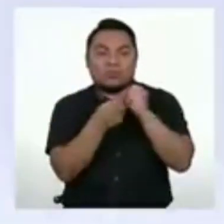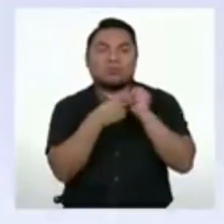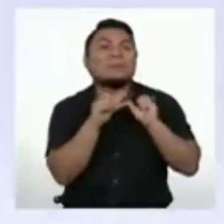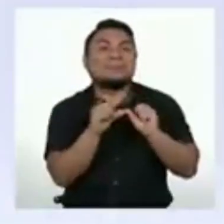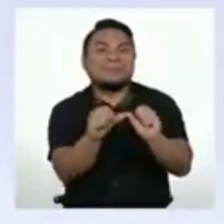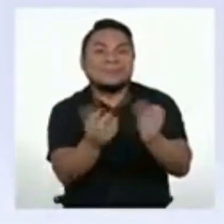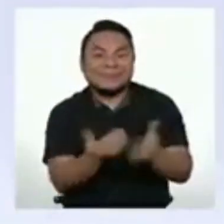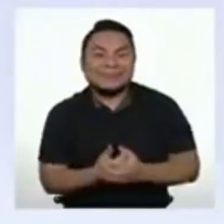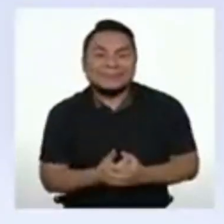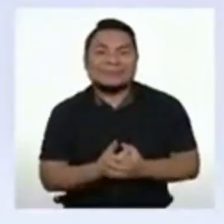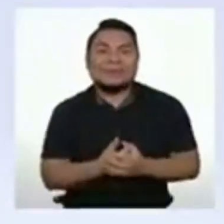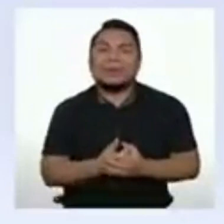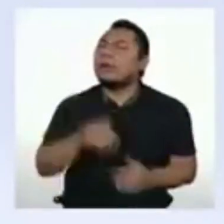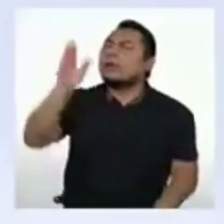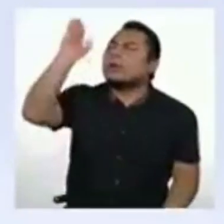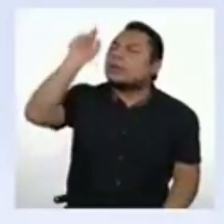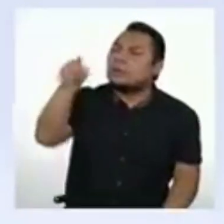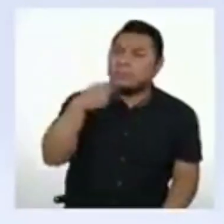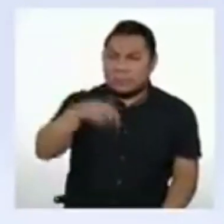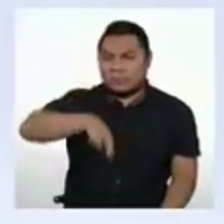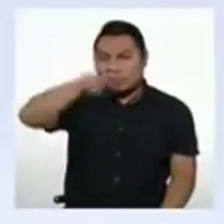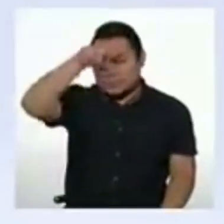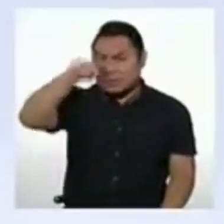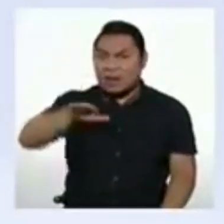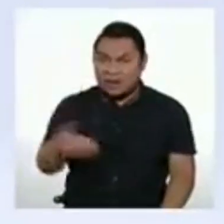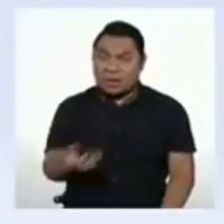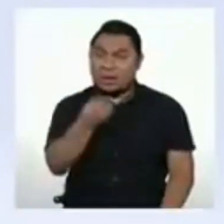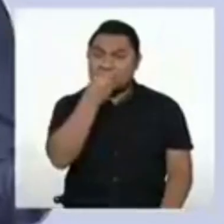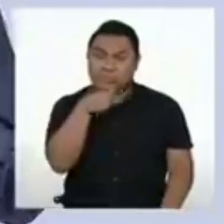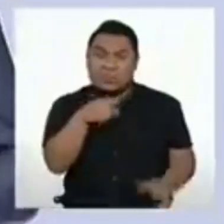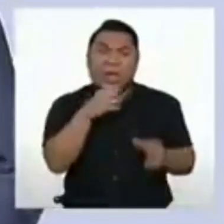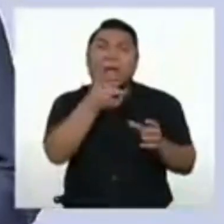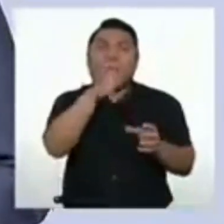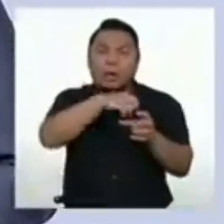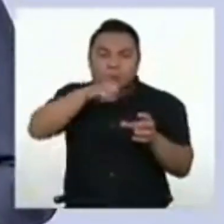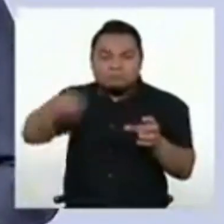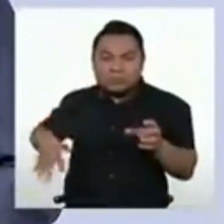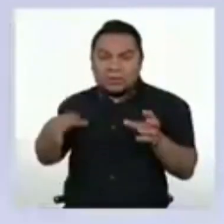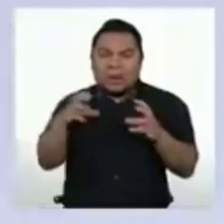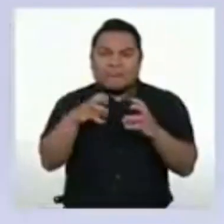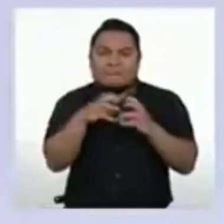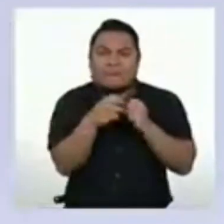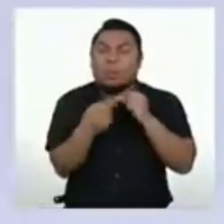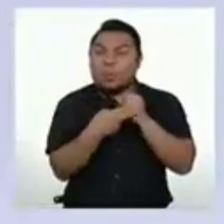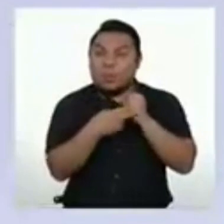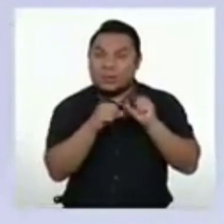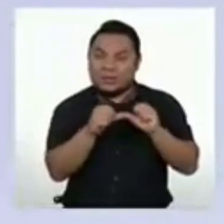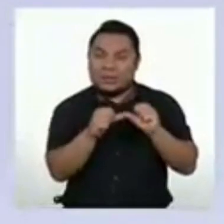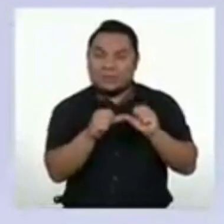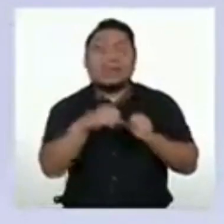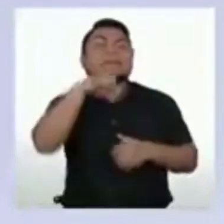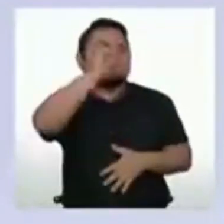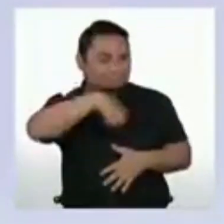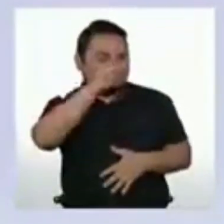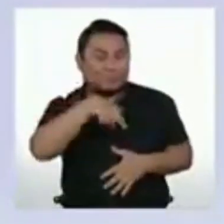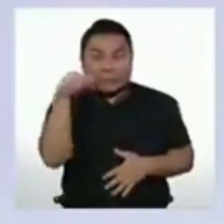nutritivas. Profesor, en nuestro país usamos alimentos que han sido deshidratados, ¿verdad? Así es, Patricia. Desde tiempos de los